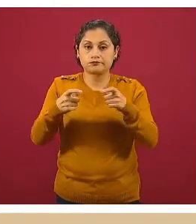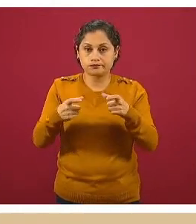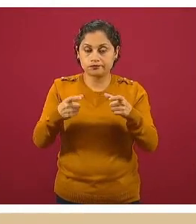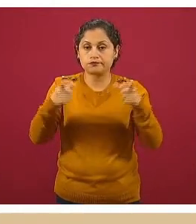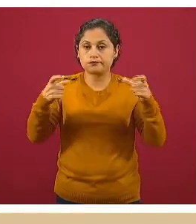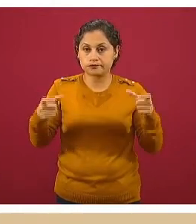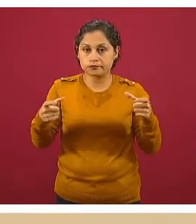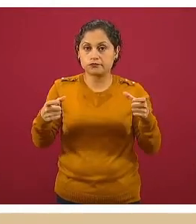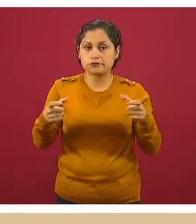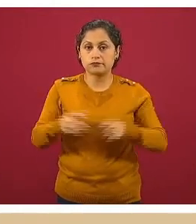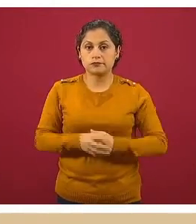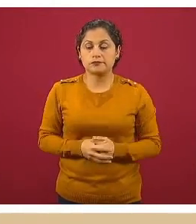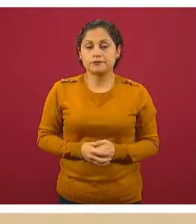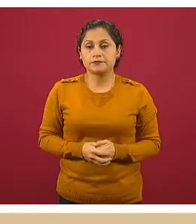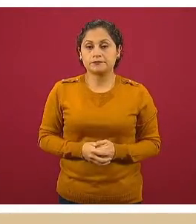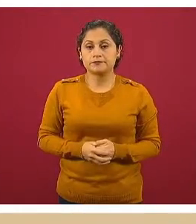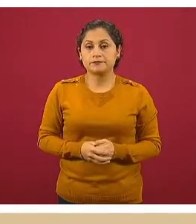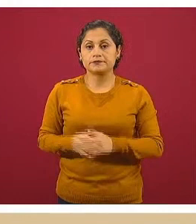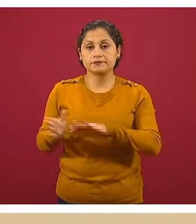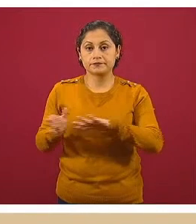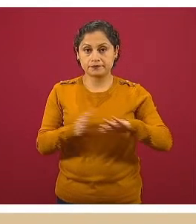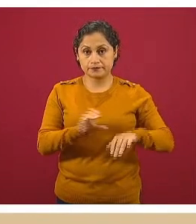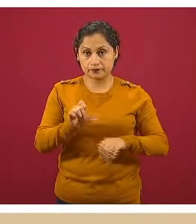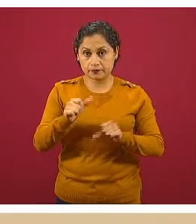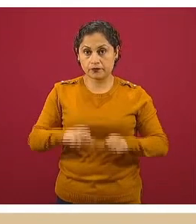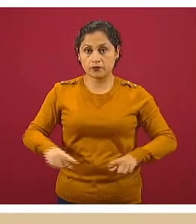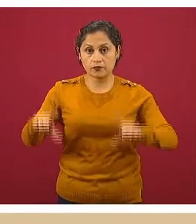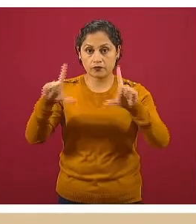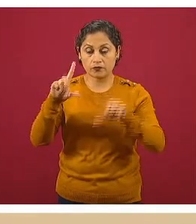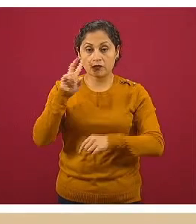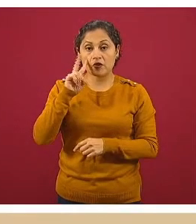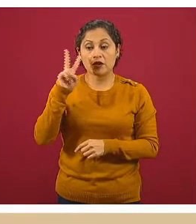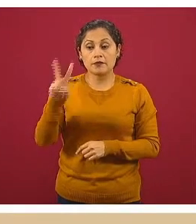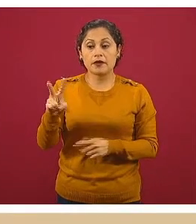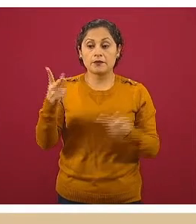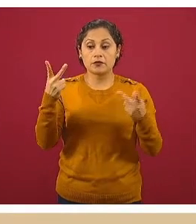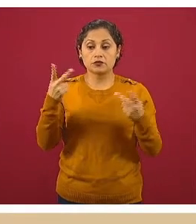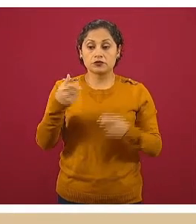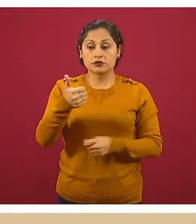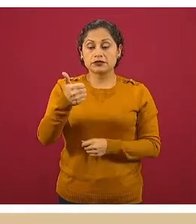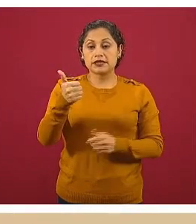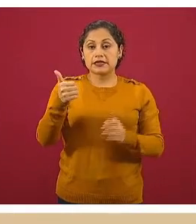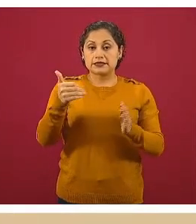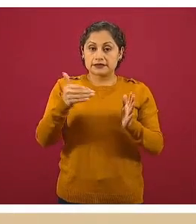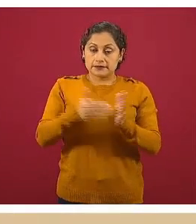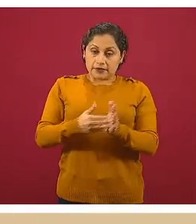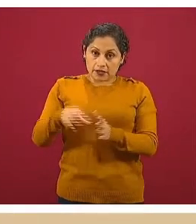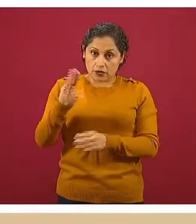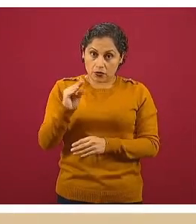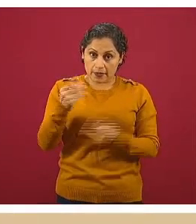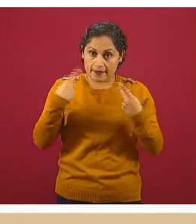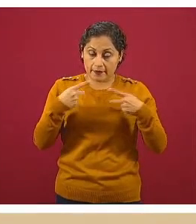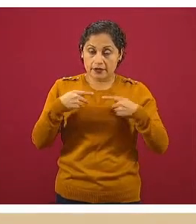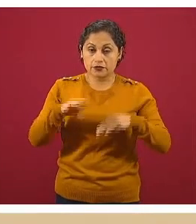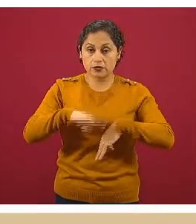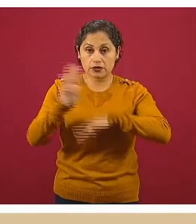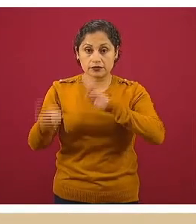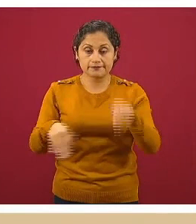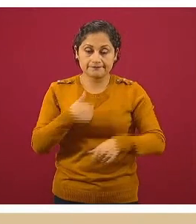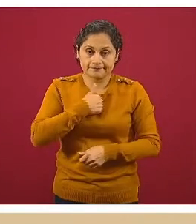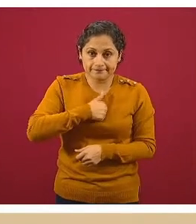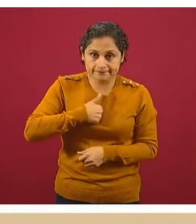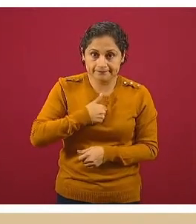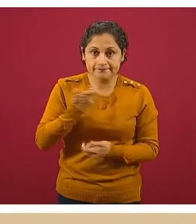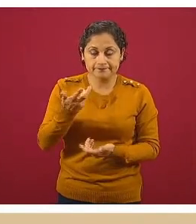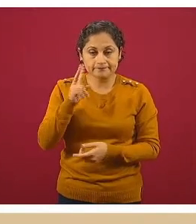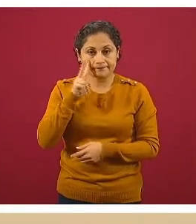por habitantes. En la siguiente diapositiva veremos la distribución de las 6.090 lamentables defunciones que han ocurrido,